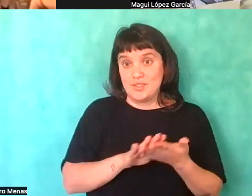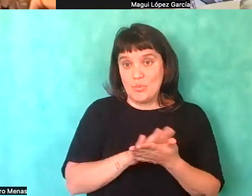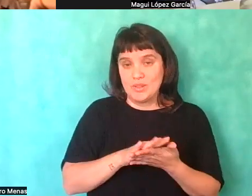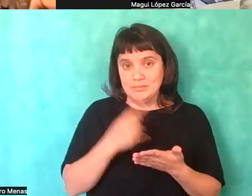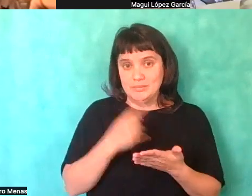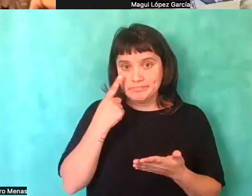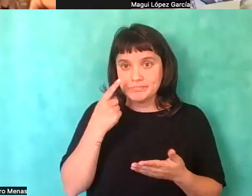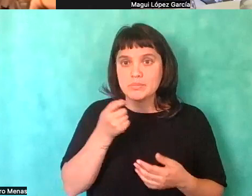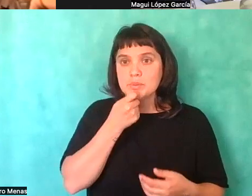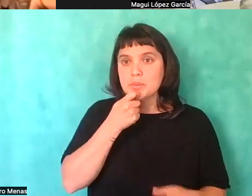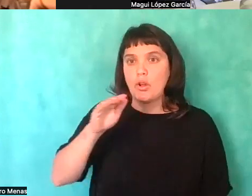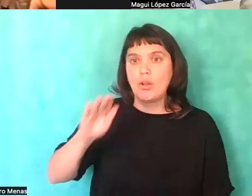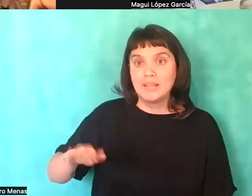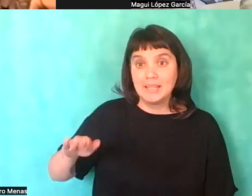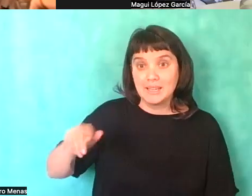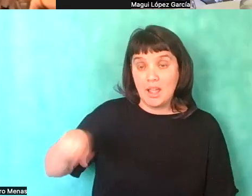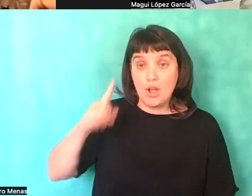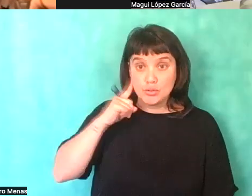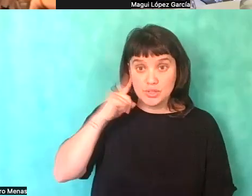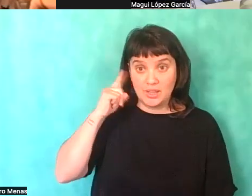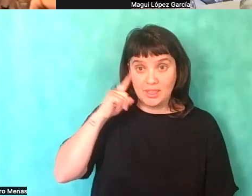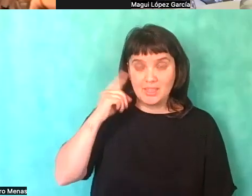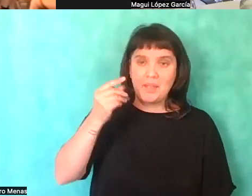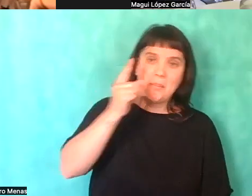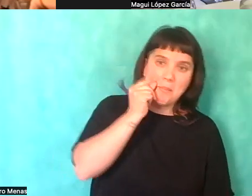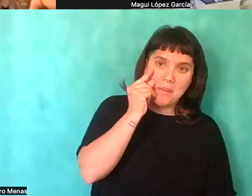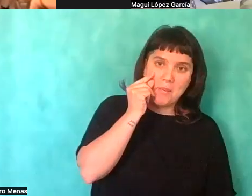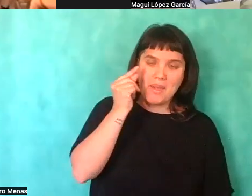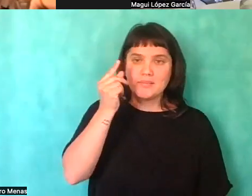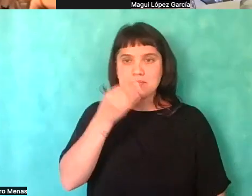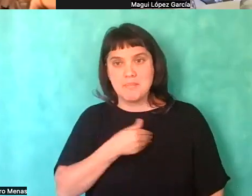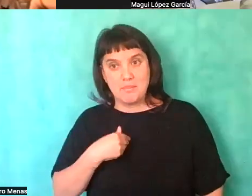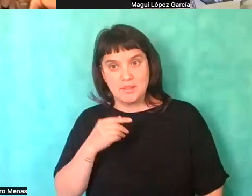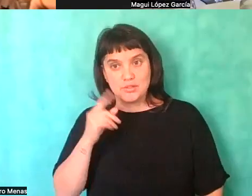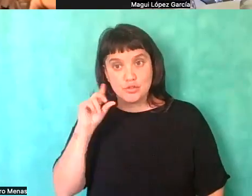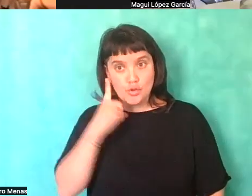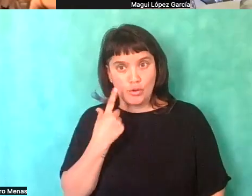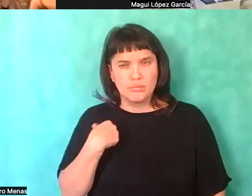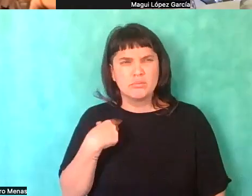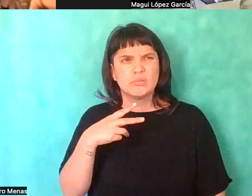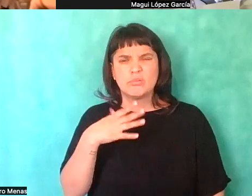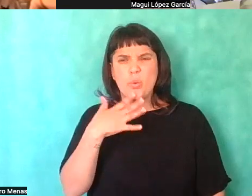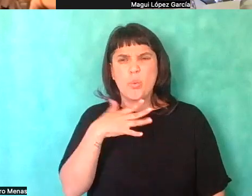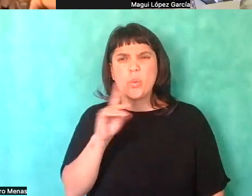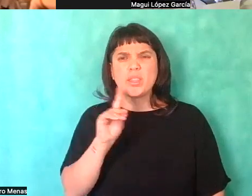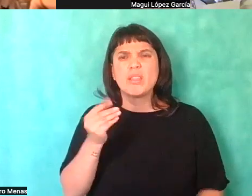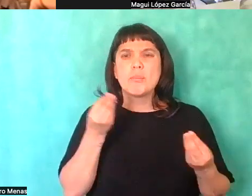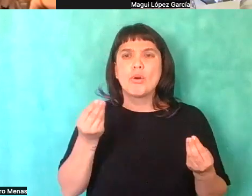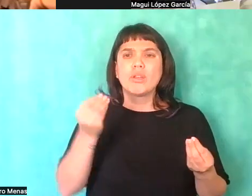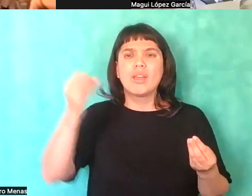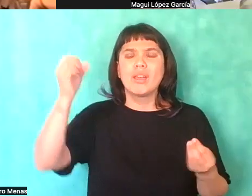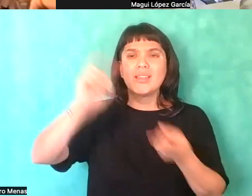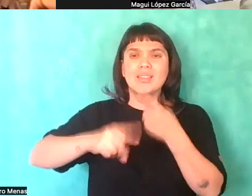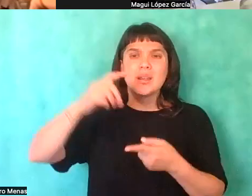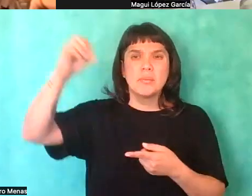una niñita, por ejemplo, oyente de papás sordos, que no entendía por qué había intérpretes. Pero sí es clarísimo lo que